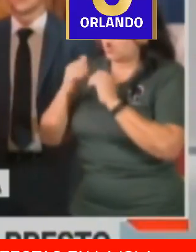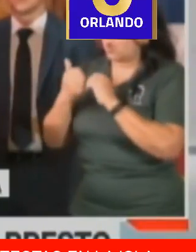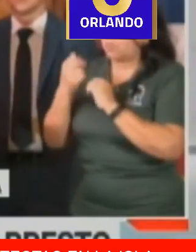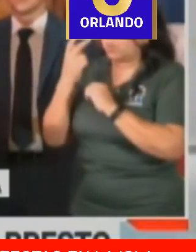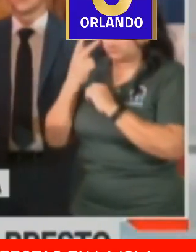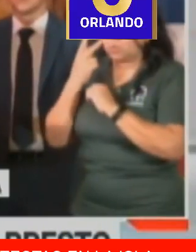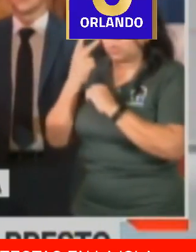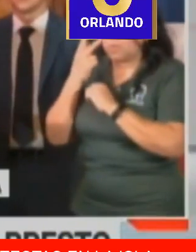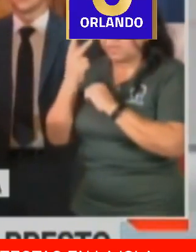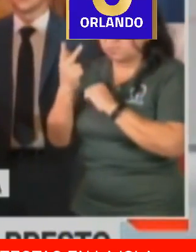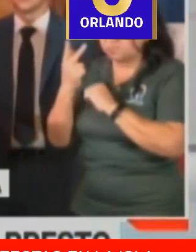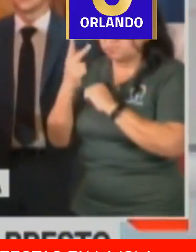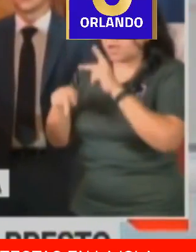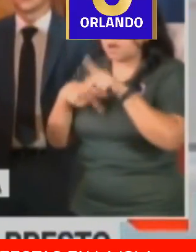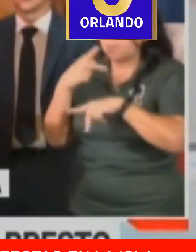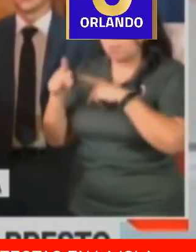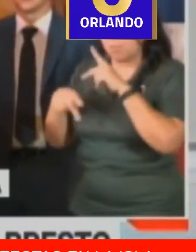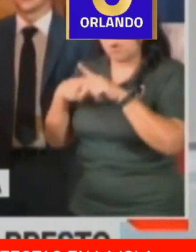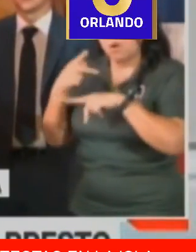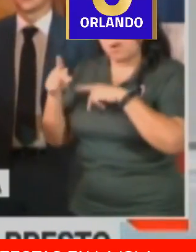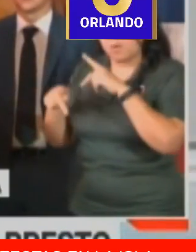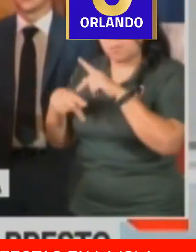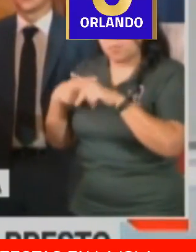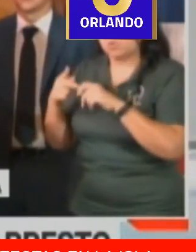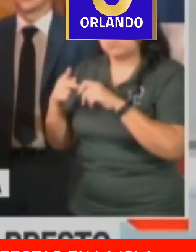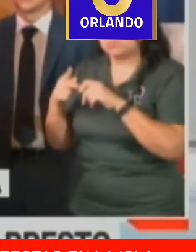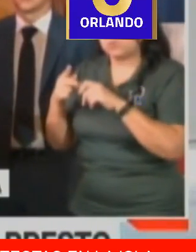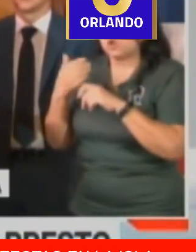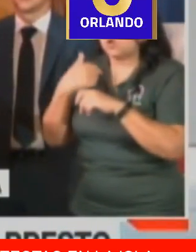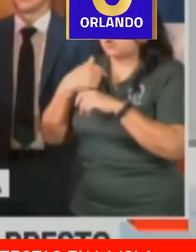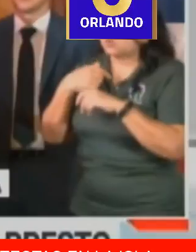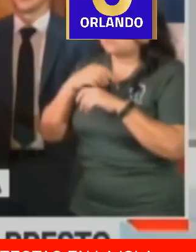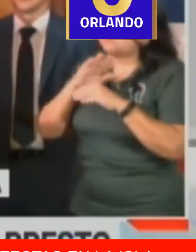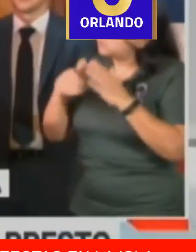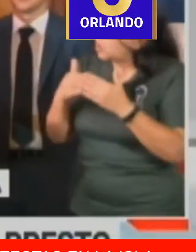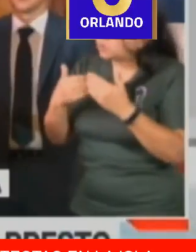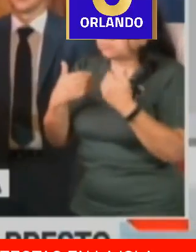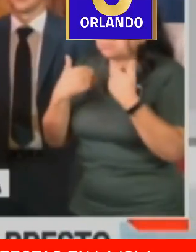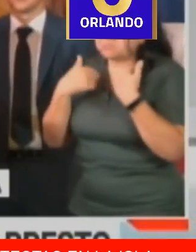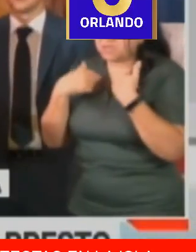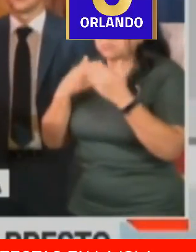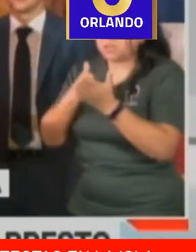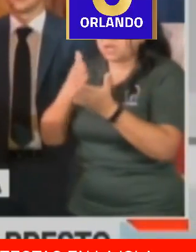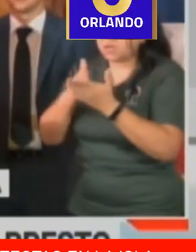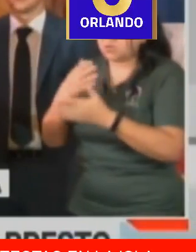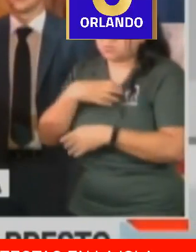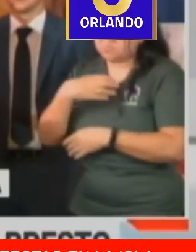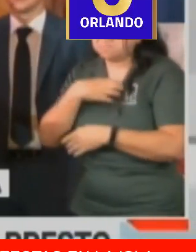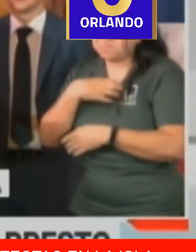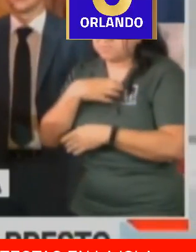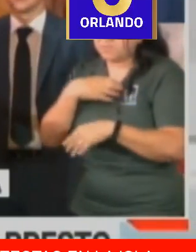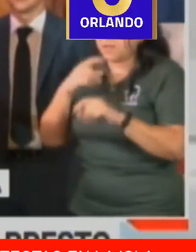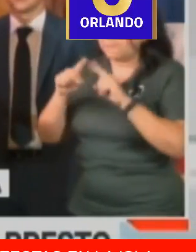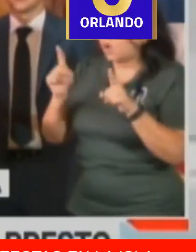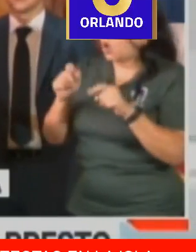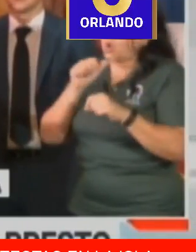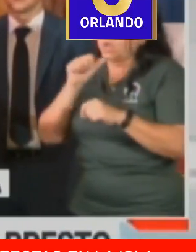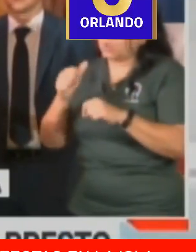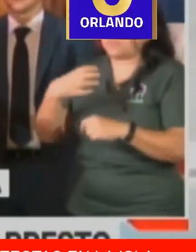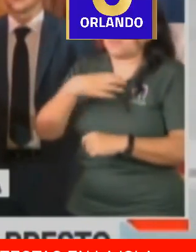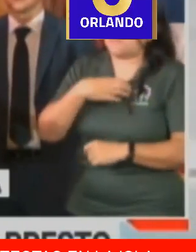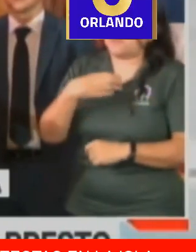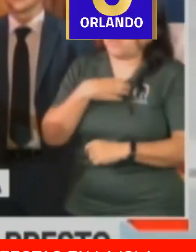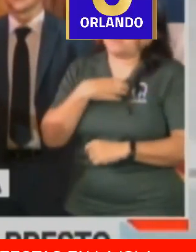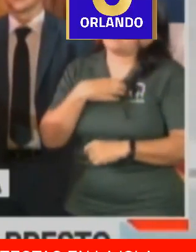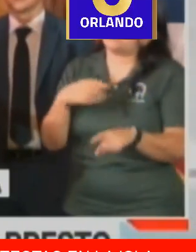la percepción del pueblo? Que aunque sí, ¿verdad?, todos tienen derecho a manifestarse, pero aunque no están, los que no están